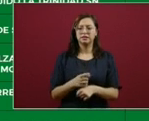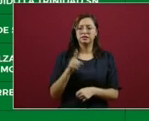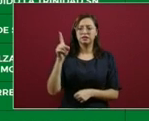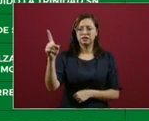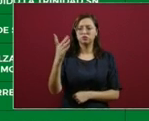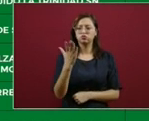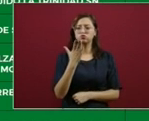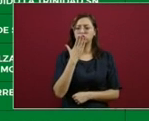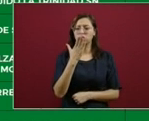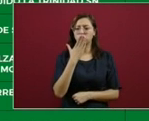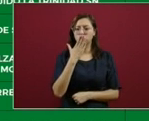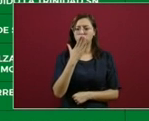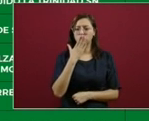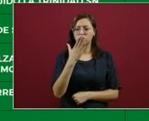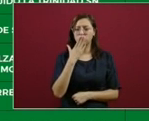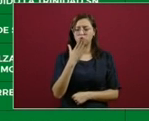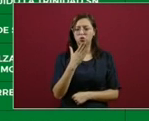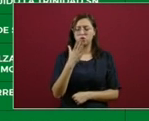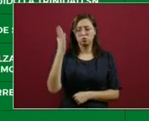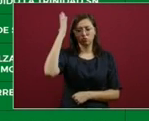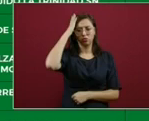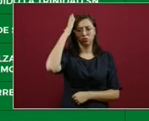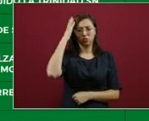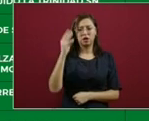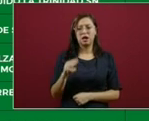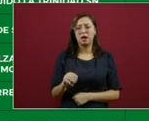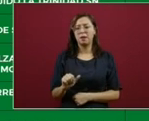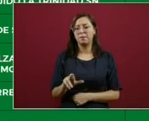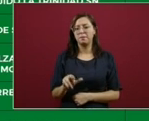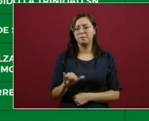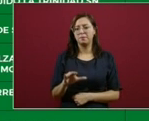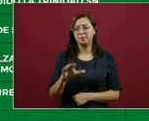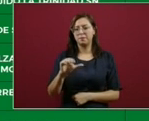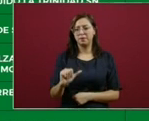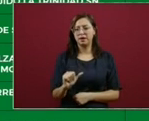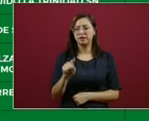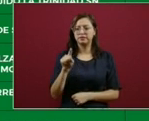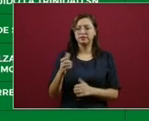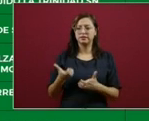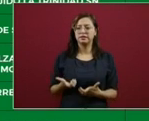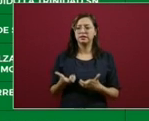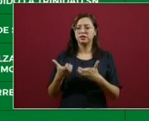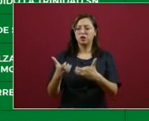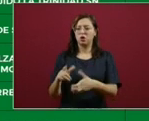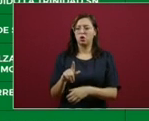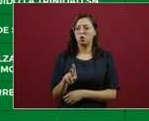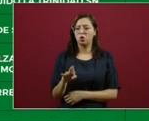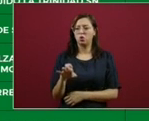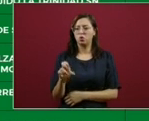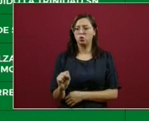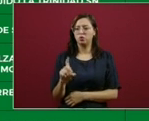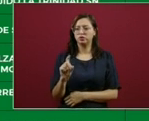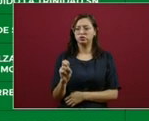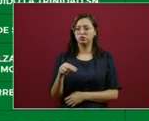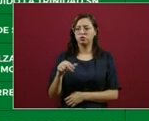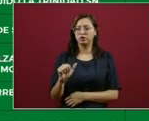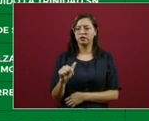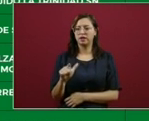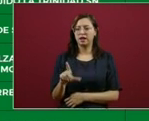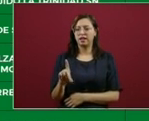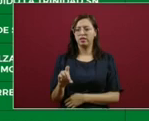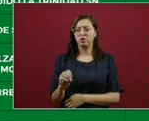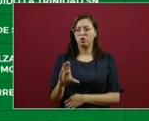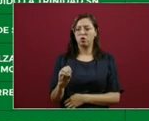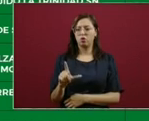Sonora, con Marcialicet Antunes Navarro, en Boulevard Luis Donaldo Colosio y Boulevard Justo Vázquez.